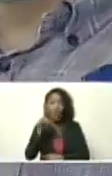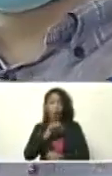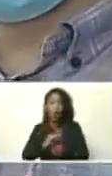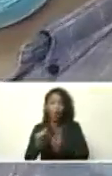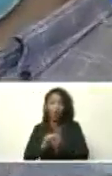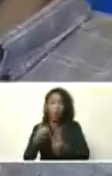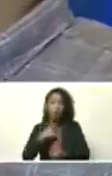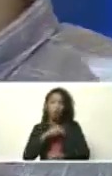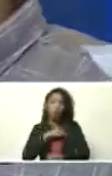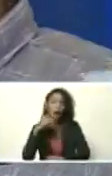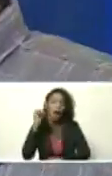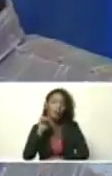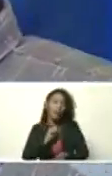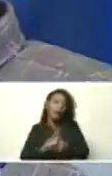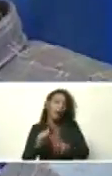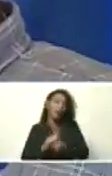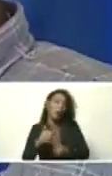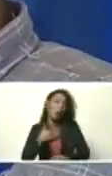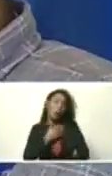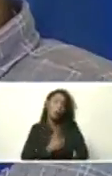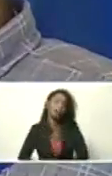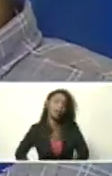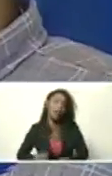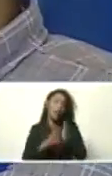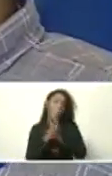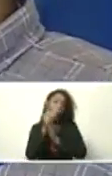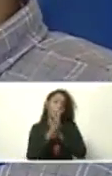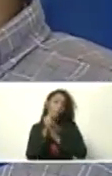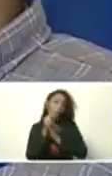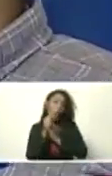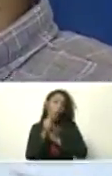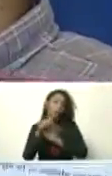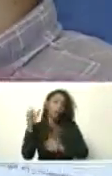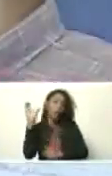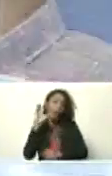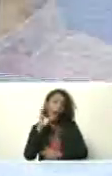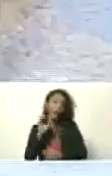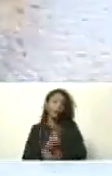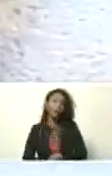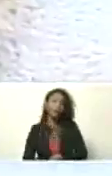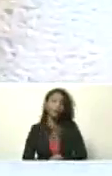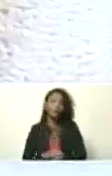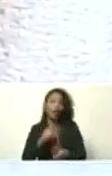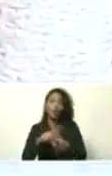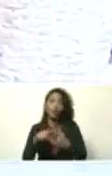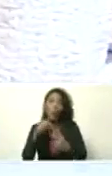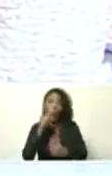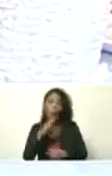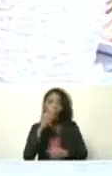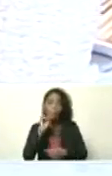y aquí tenemos el queso, mi presidente, de los emprendimientos de Caracas. Entonces, bueno,